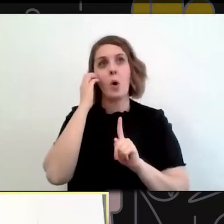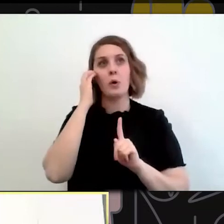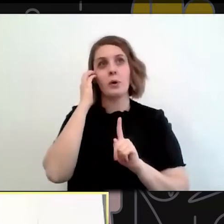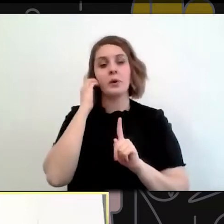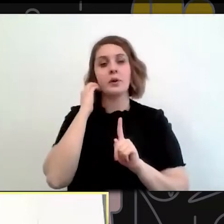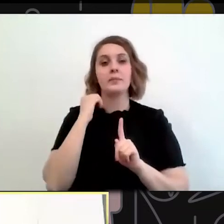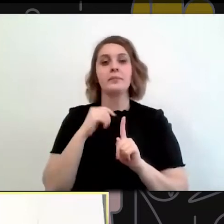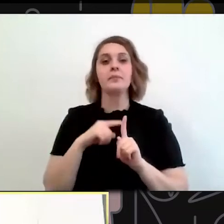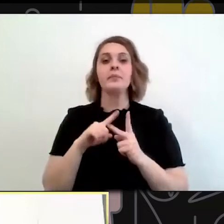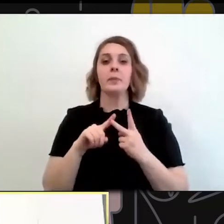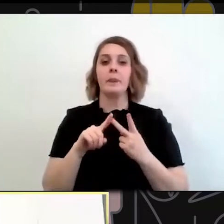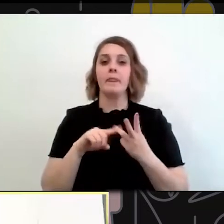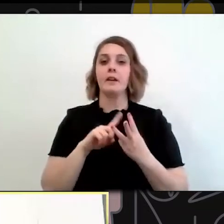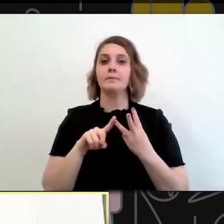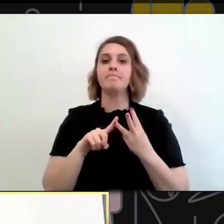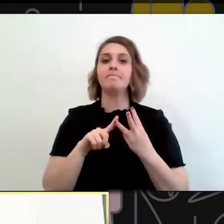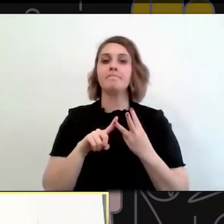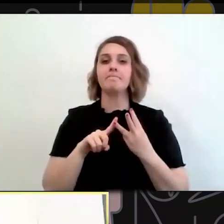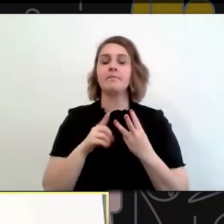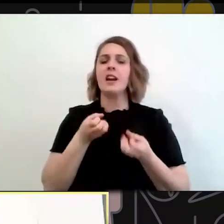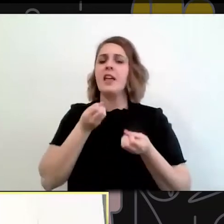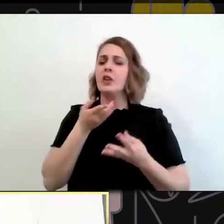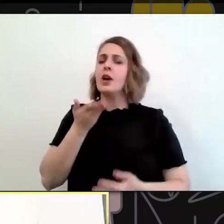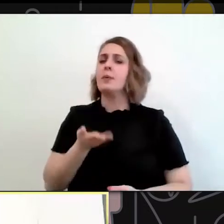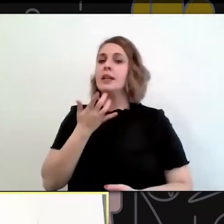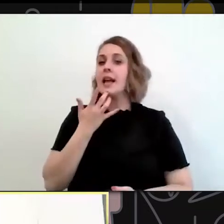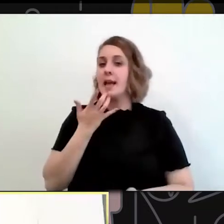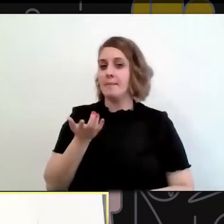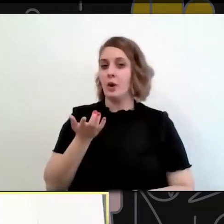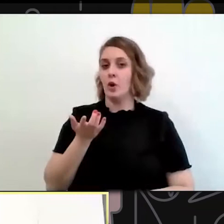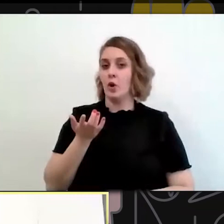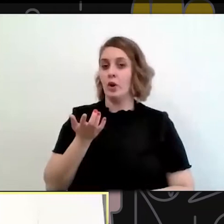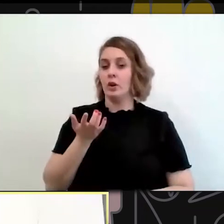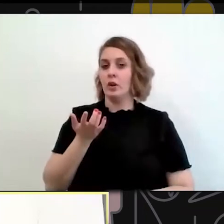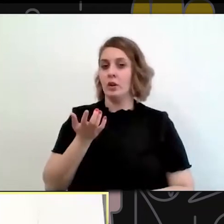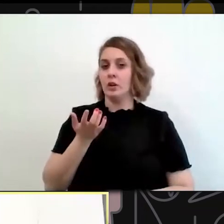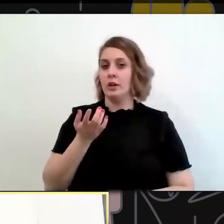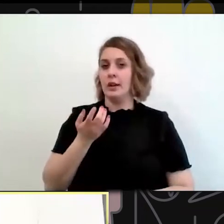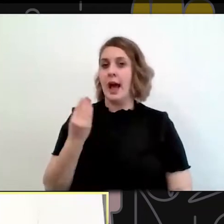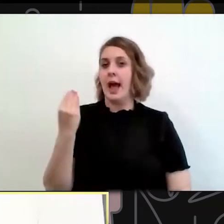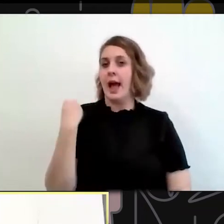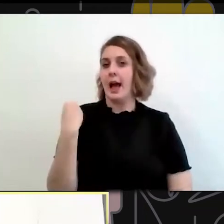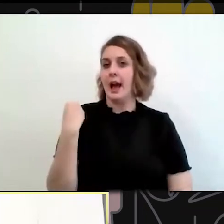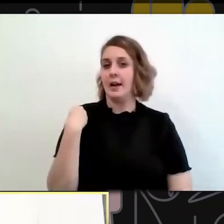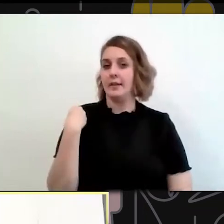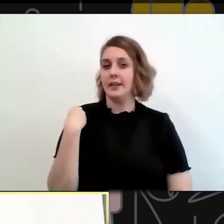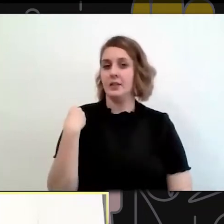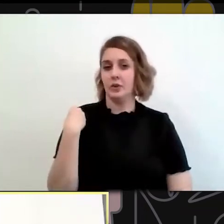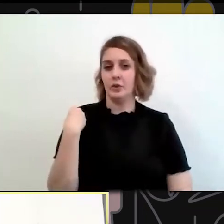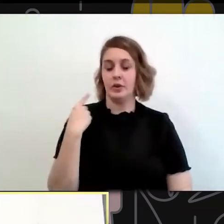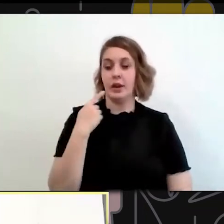tu glucemia, y datos tan importantes como, por ejemplo, los avisos de hiper-EIBO que